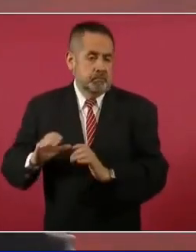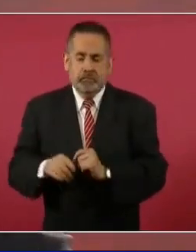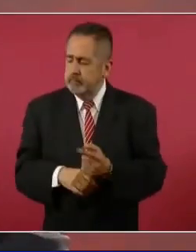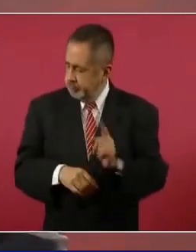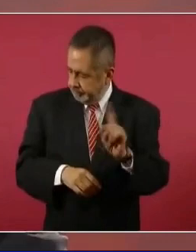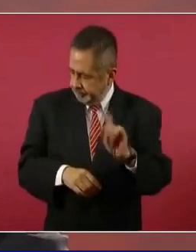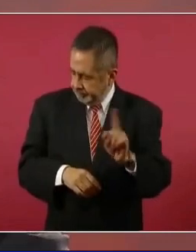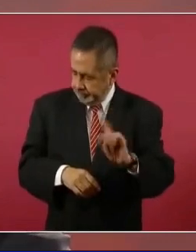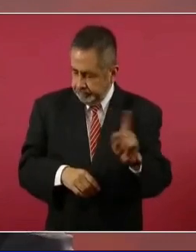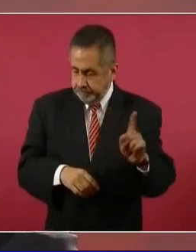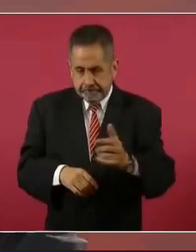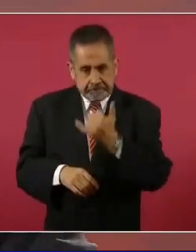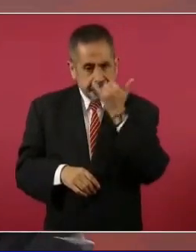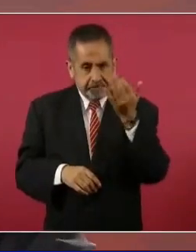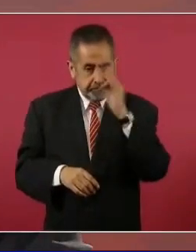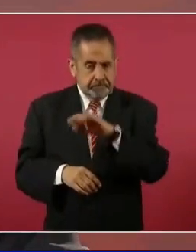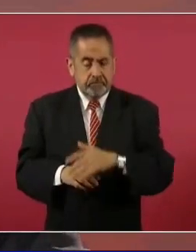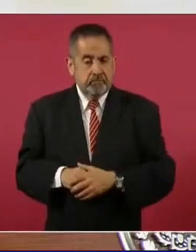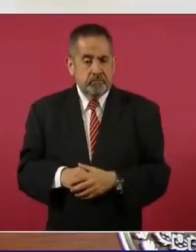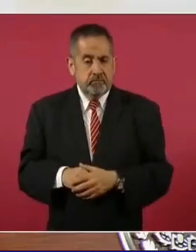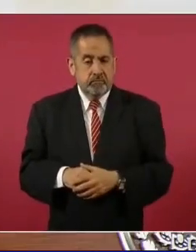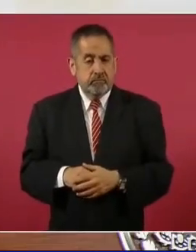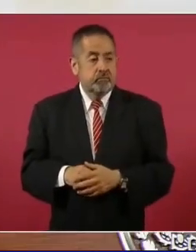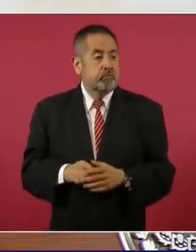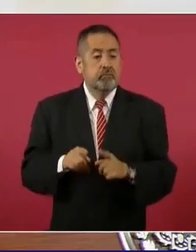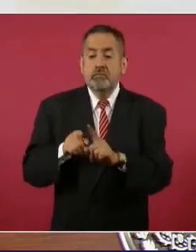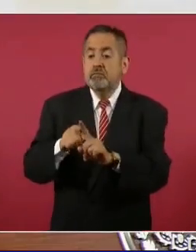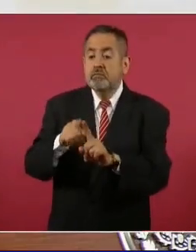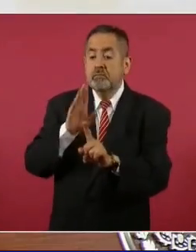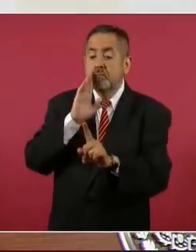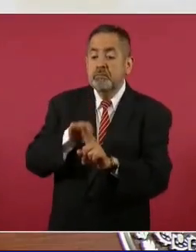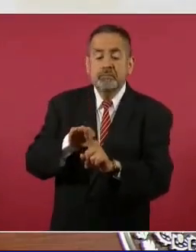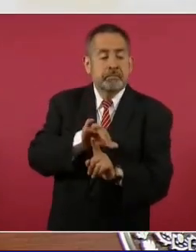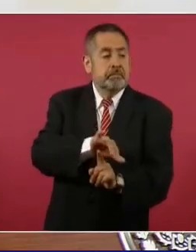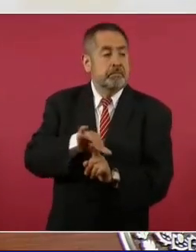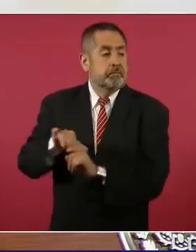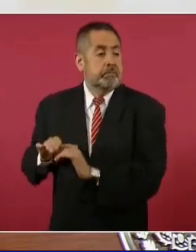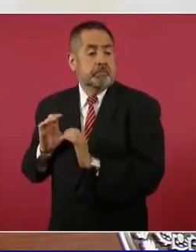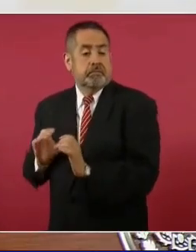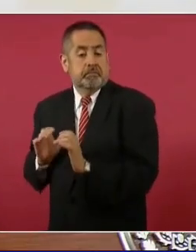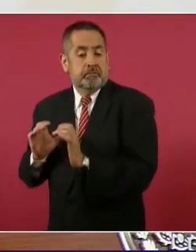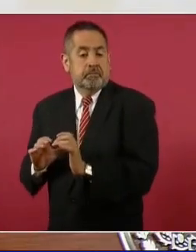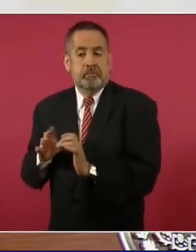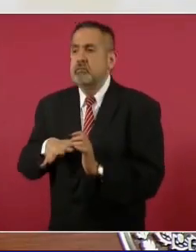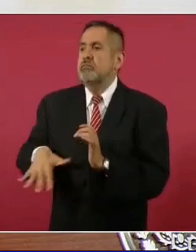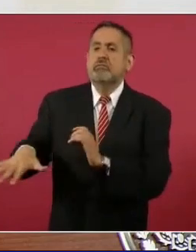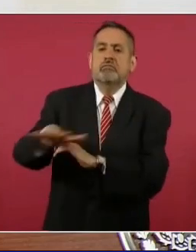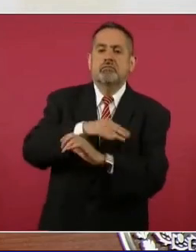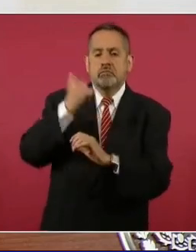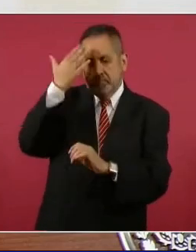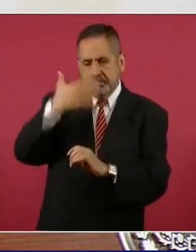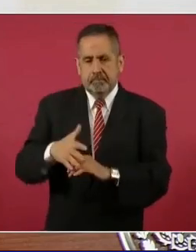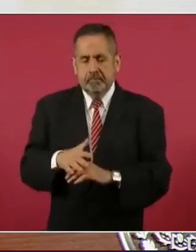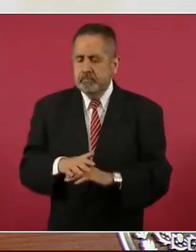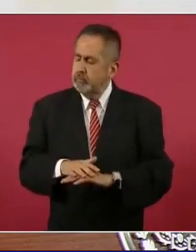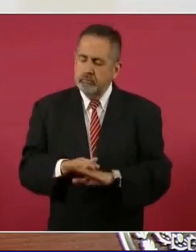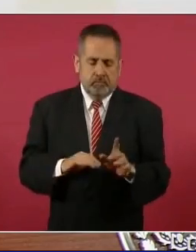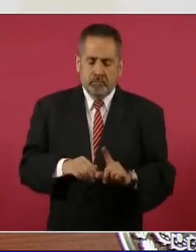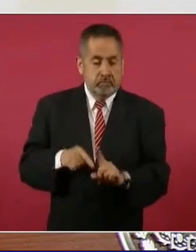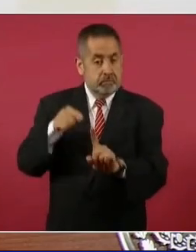No, se mancha la institución si se protege a elementos